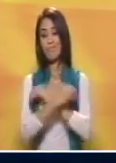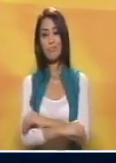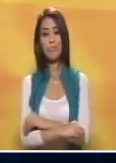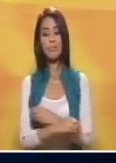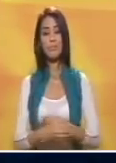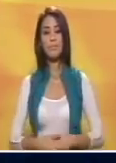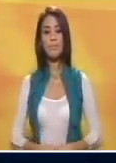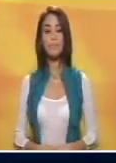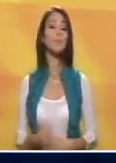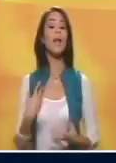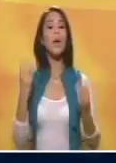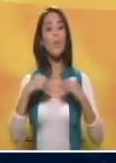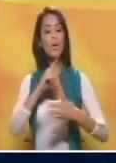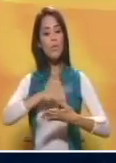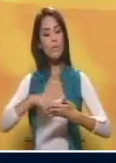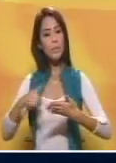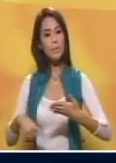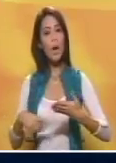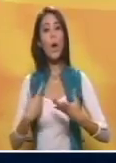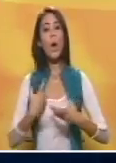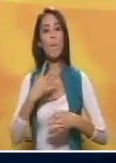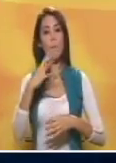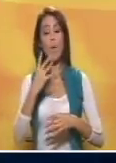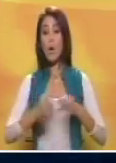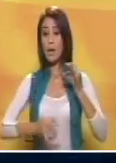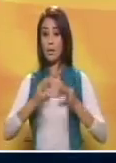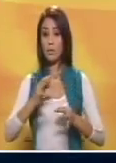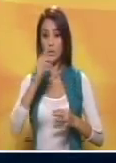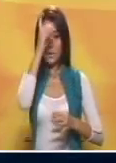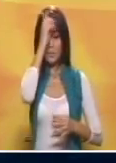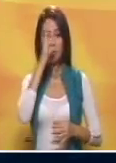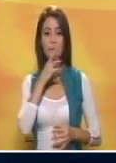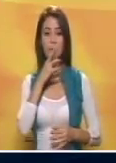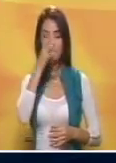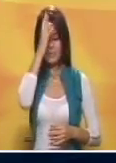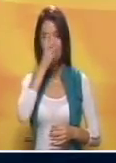viola incluso el acuerdo firmado únicamente por el Ejecutivo en Dominicana.